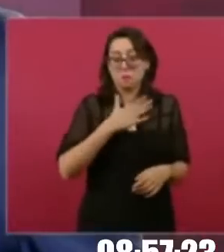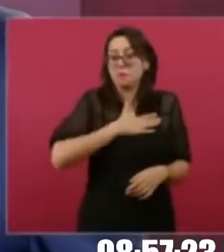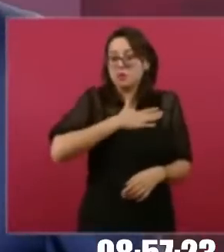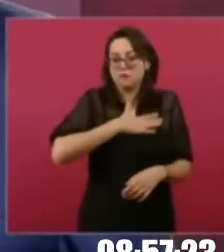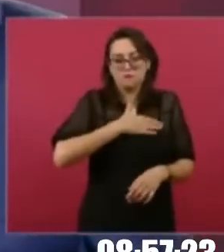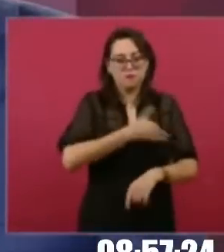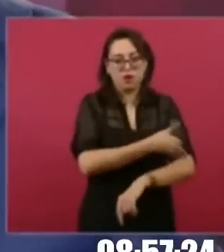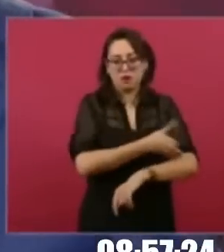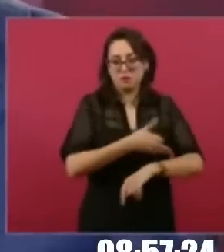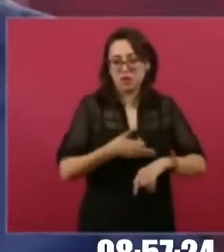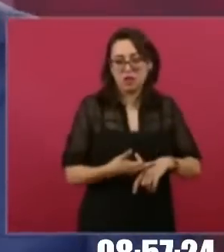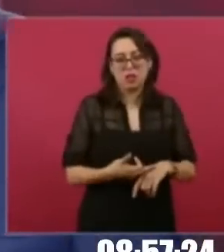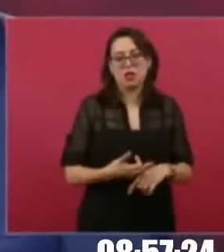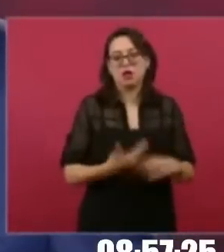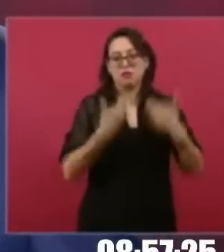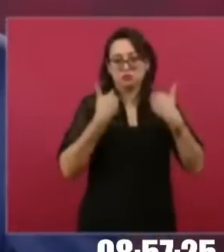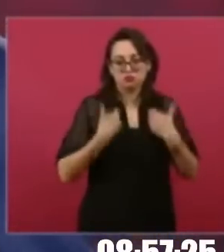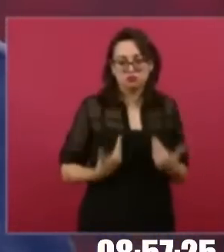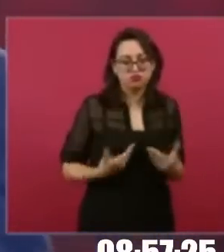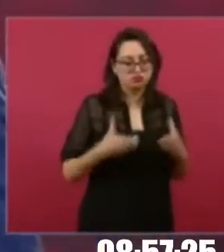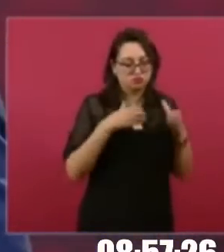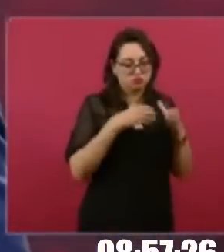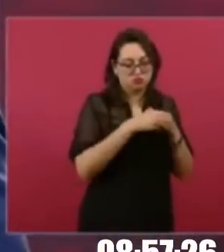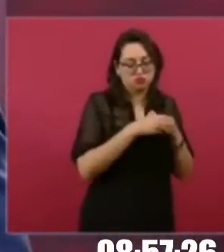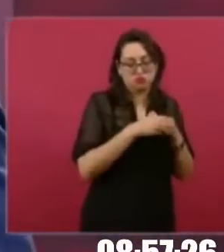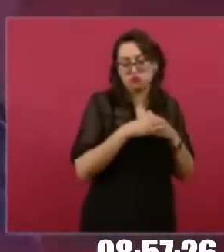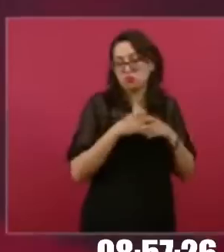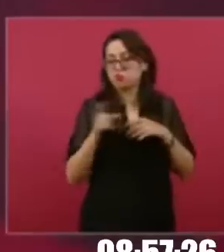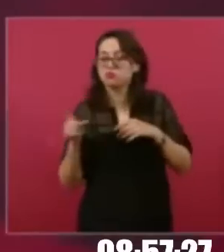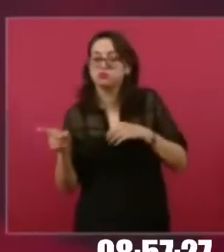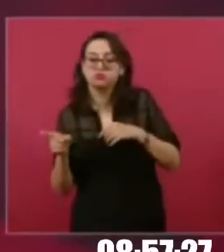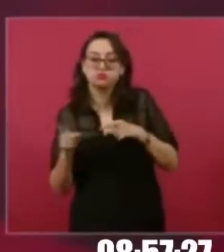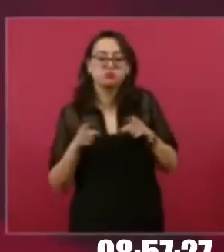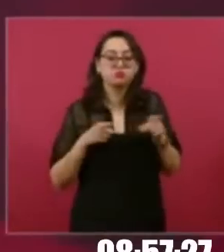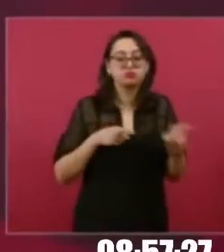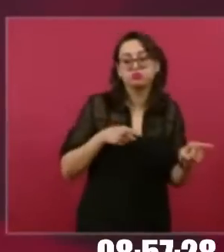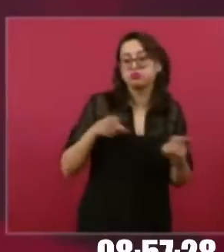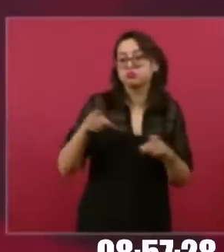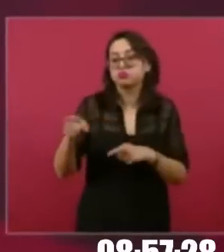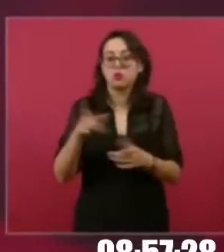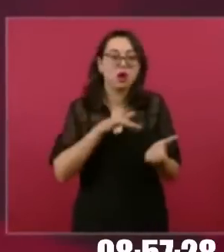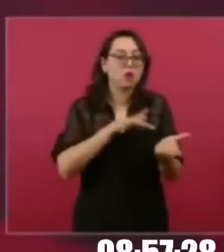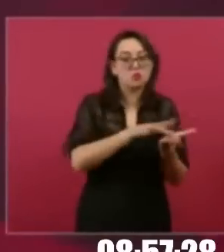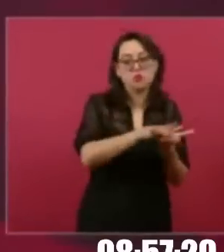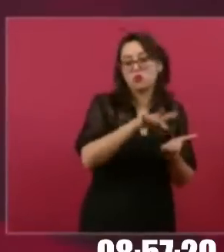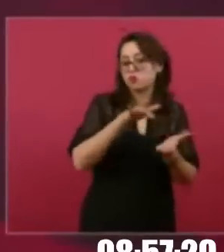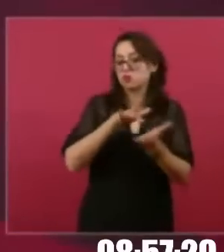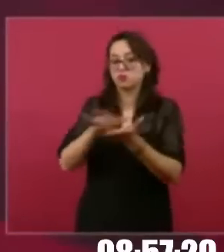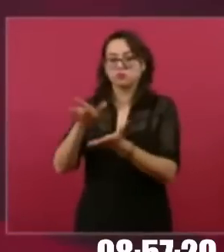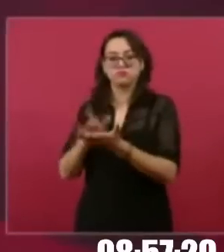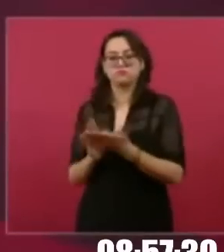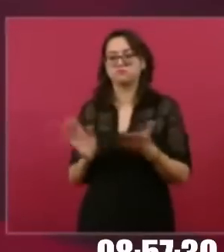tenemos favoritos ni hombres ni mujeres y